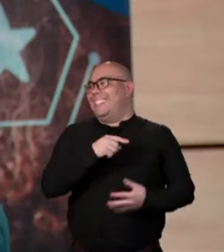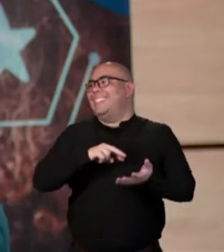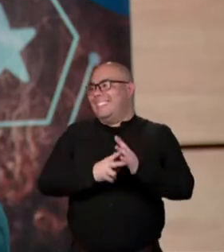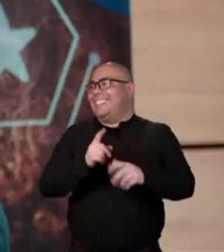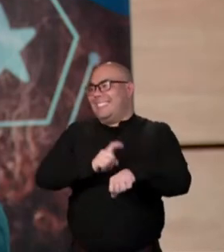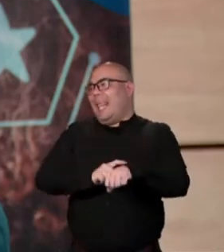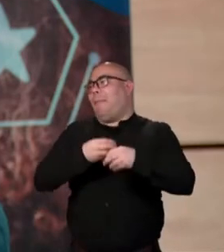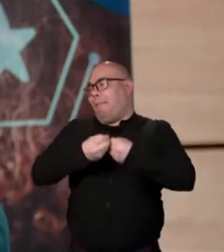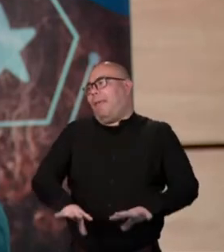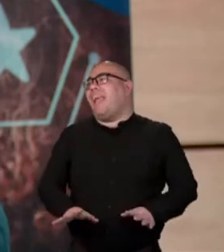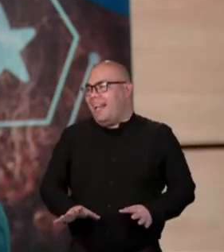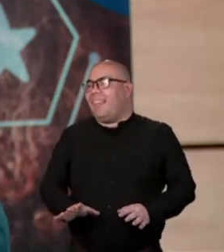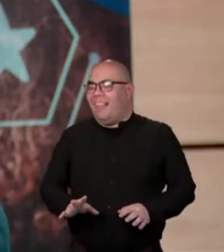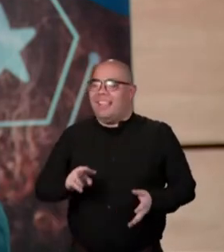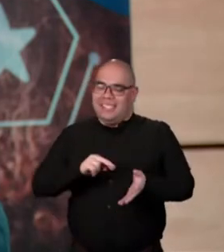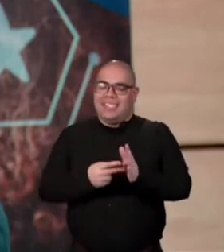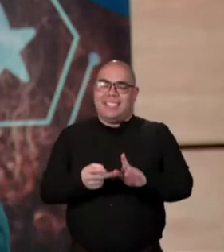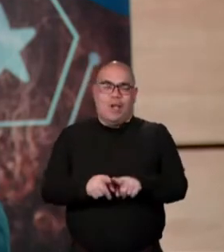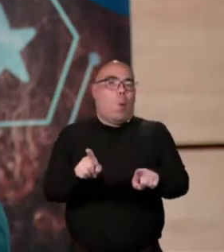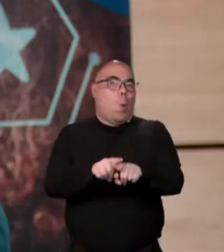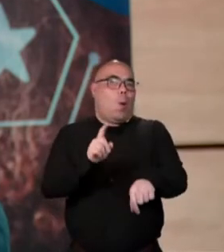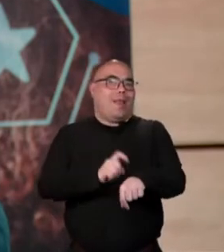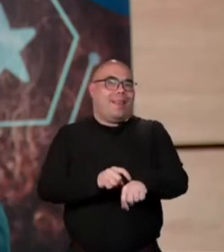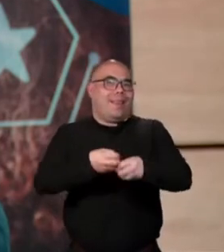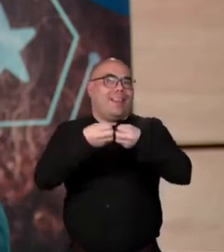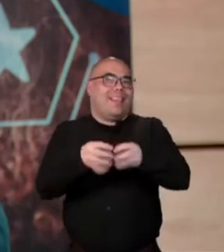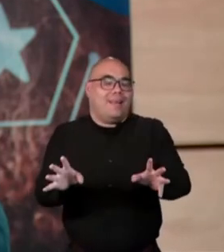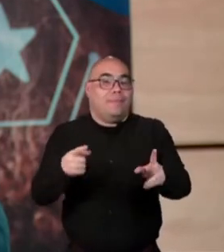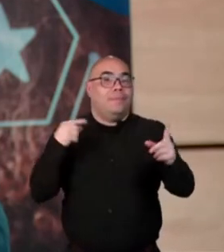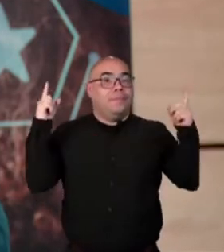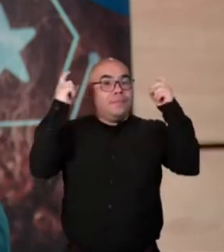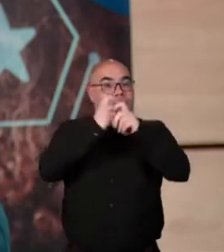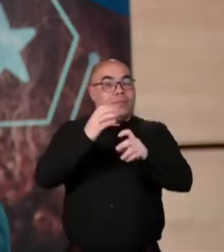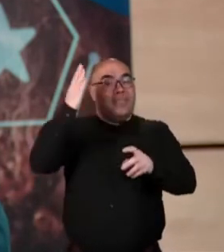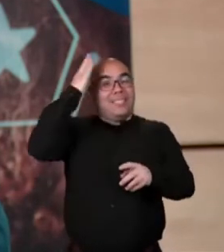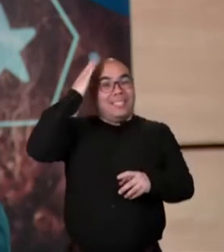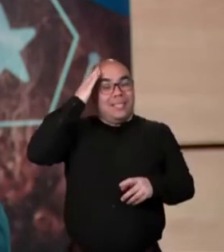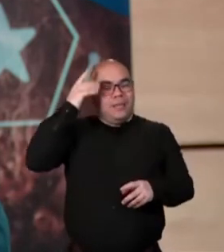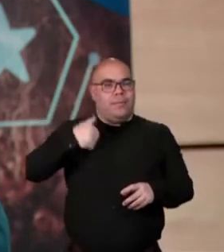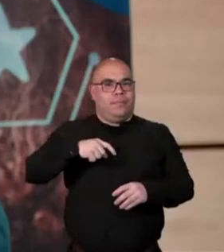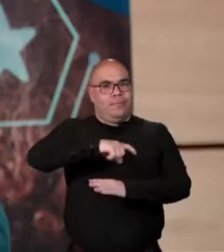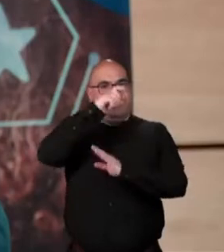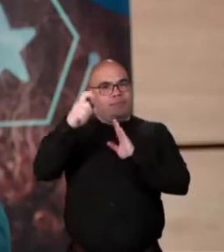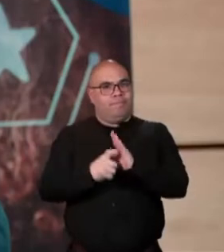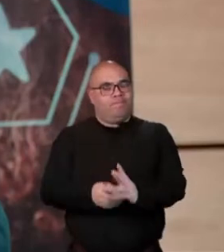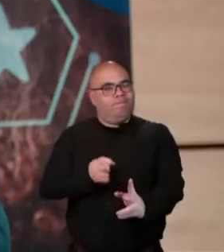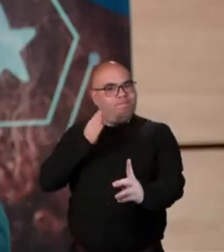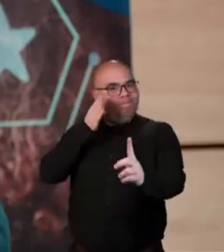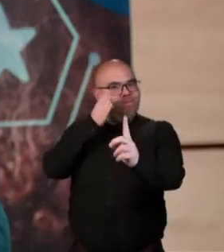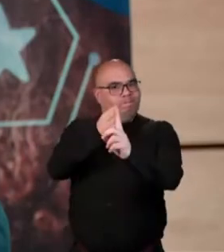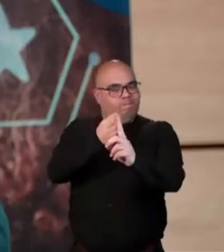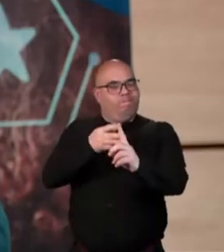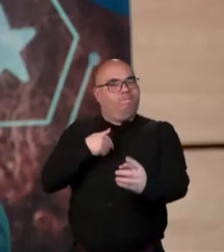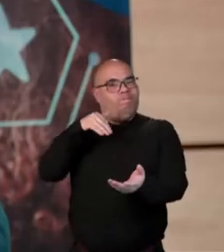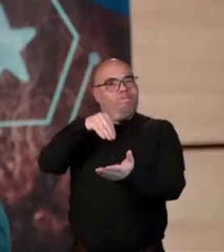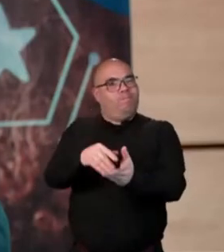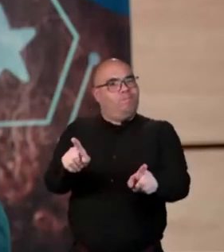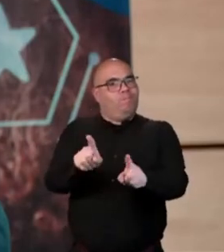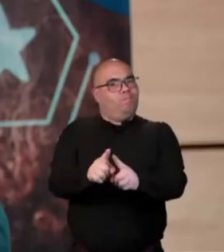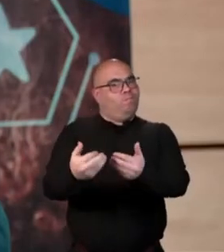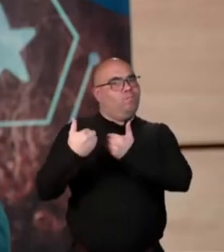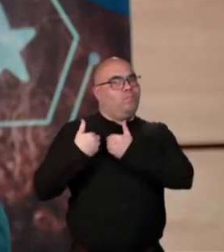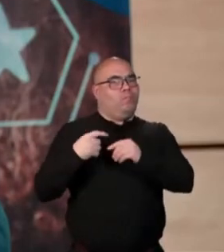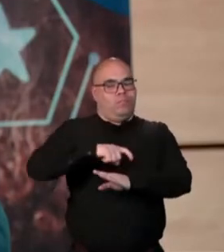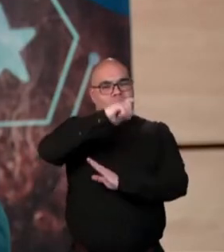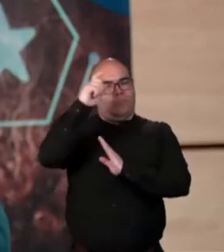perdemos el tiempo porque dejamos de tener en cuenta el aspecto central misional de nuestra institución de formar en la